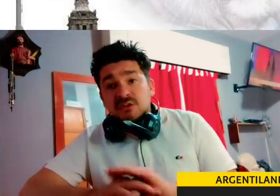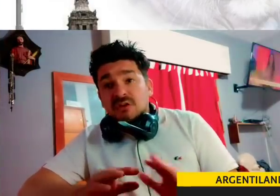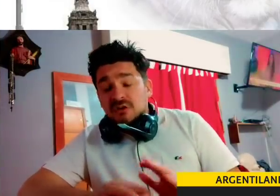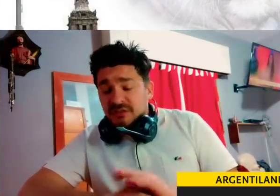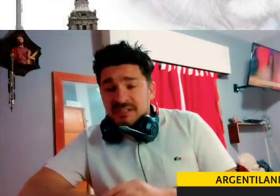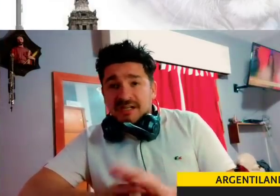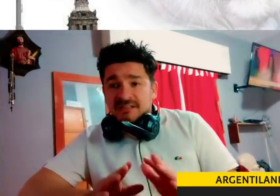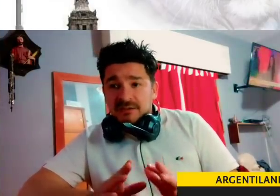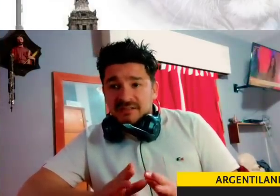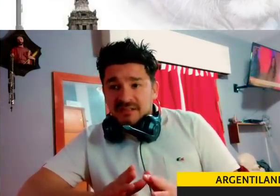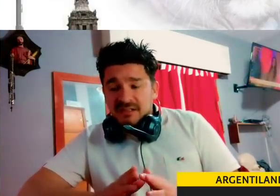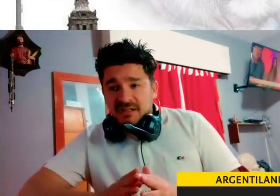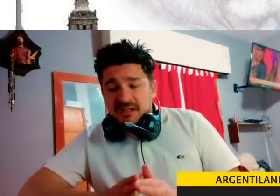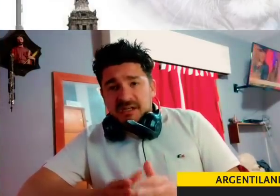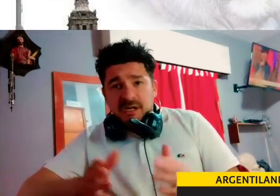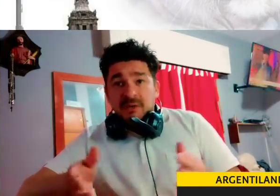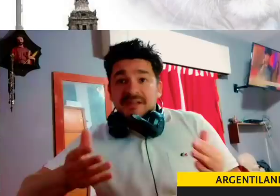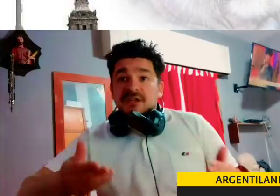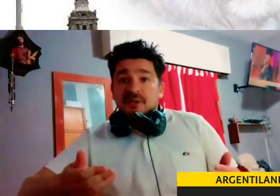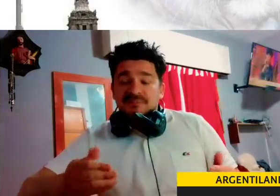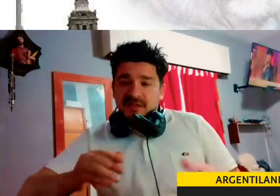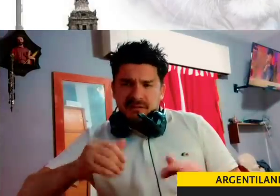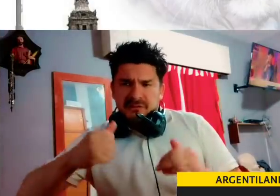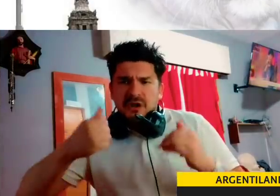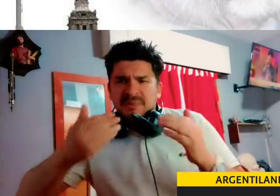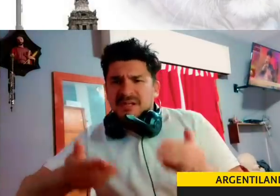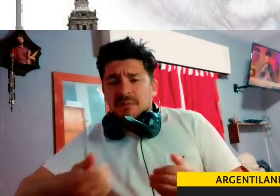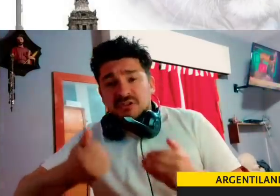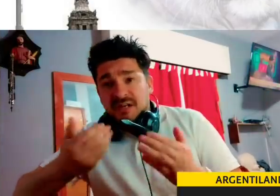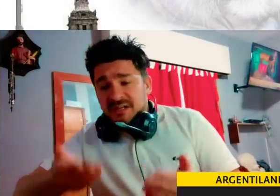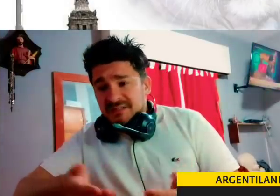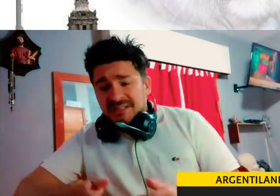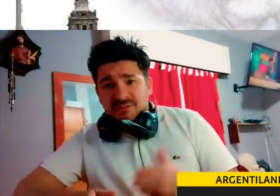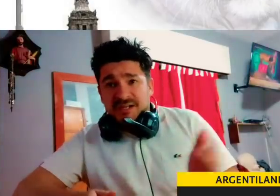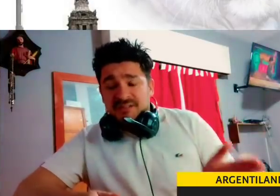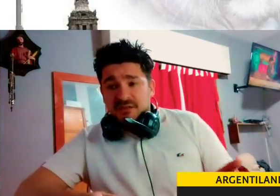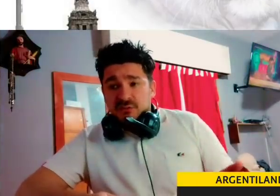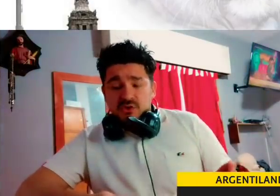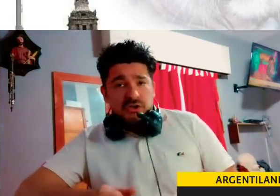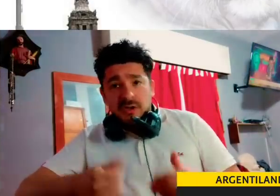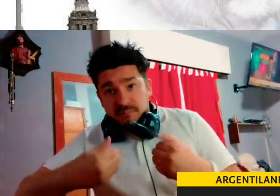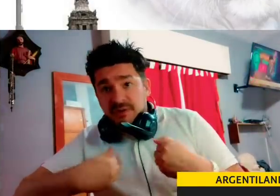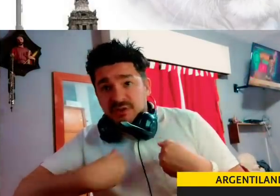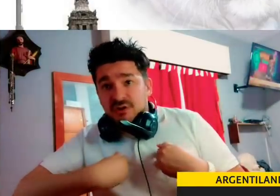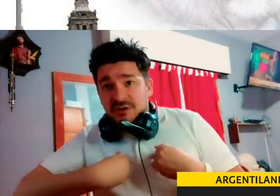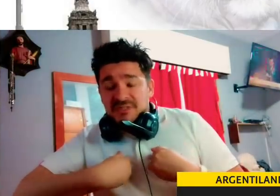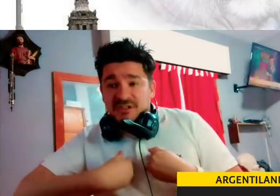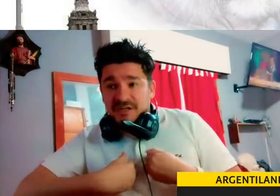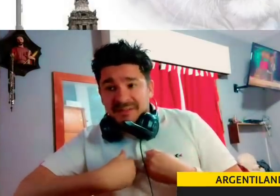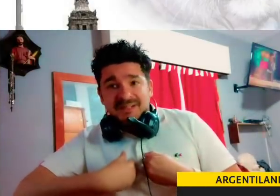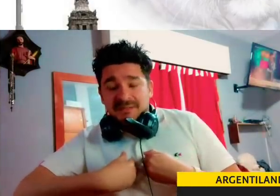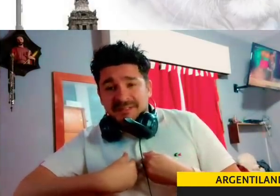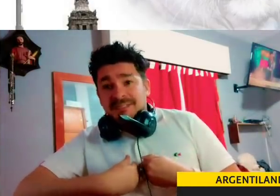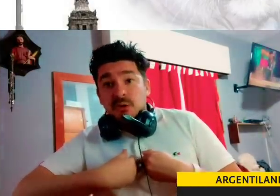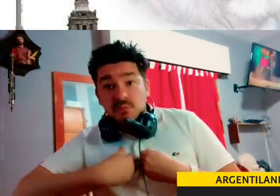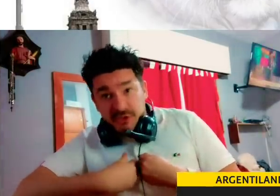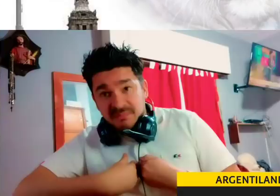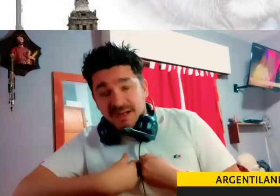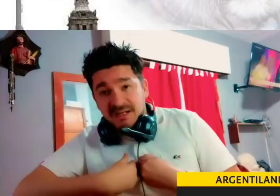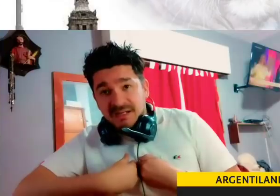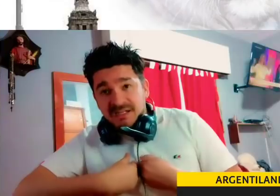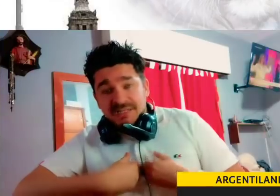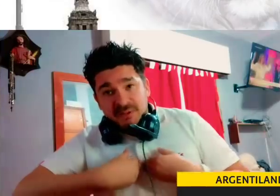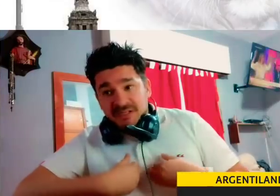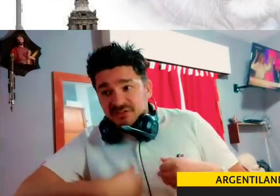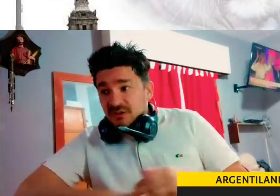en tirar todo cosas negativas. Como les digo, no opinés, vos sos de Argentina, fijate en lo tuyo. Me fijo en lo mío, lamentablemente estamos